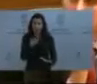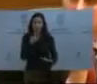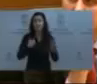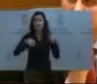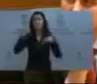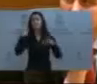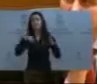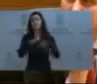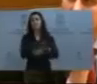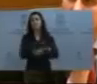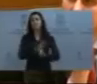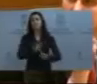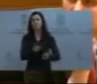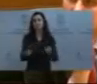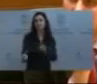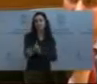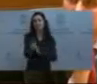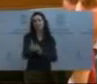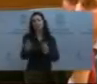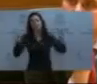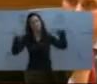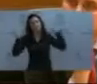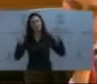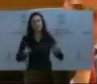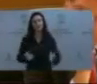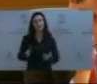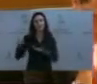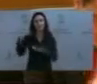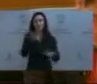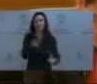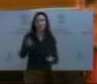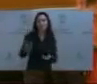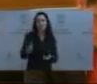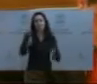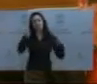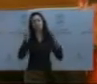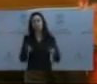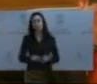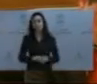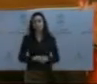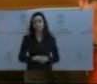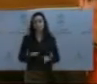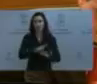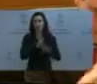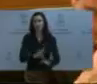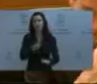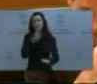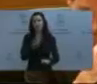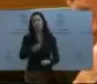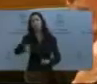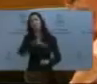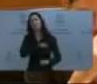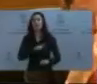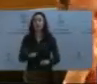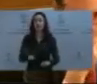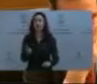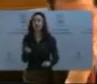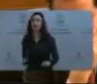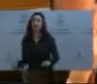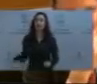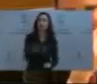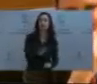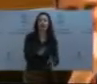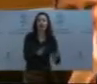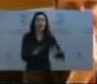devolver, hombre, que no le corresponde devolver las herencias, ¿no? A este paso acabará correspondiéndole también al Gobierno de España devolver el robo que